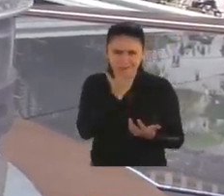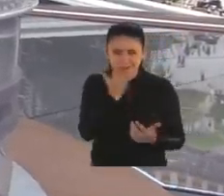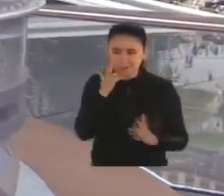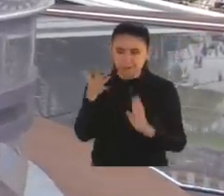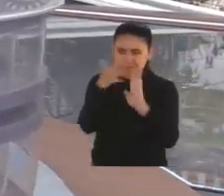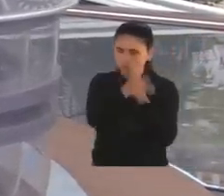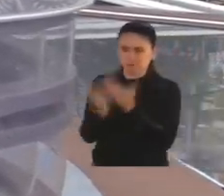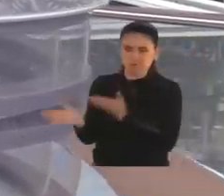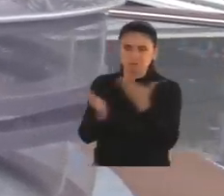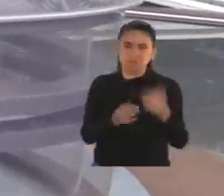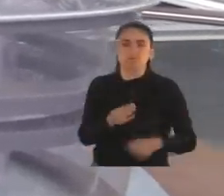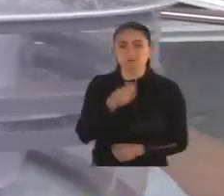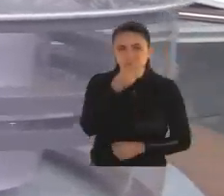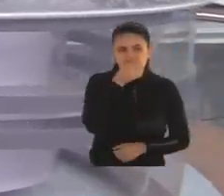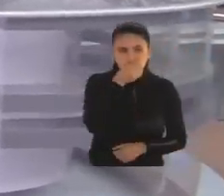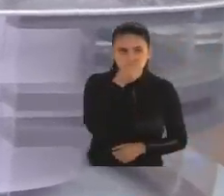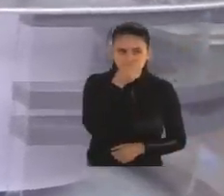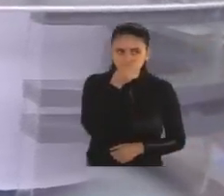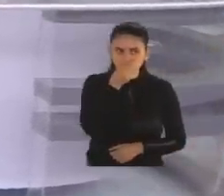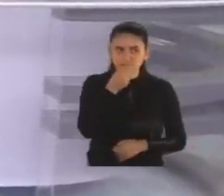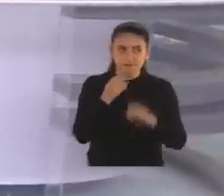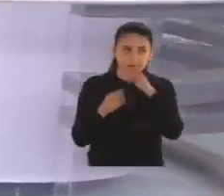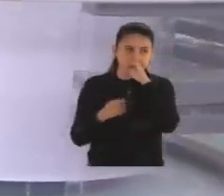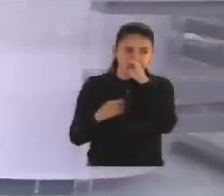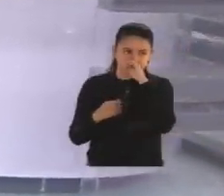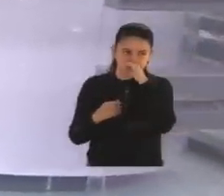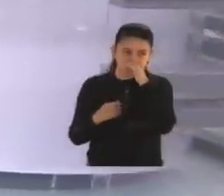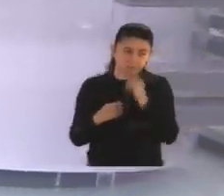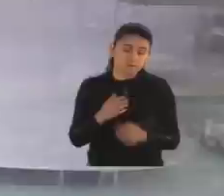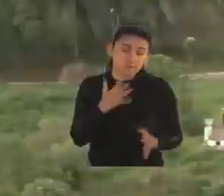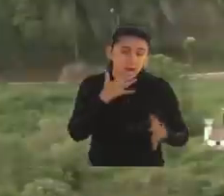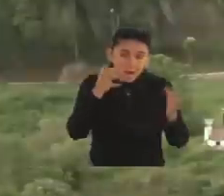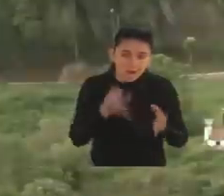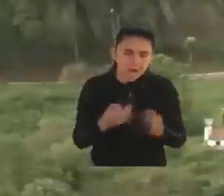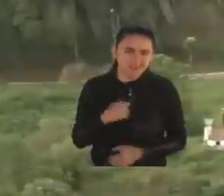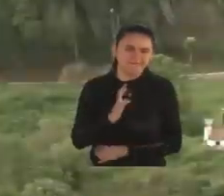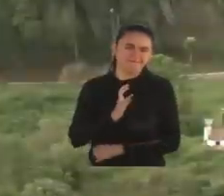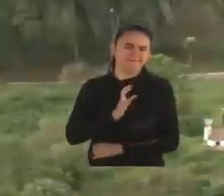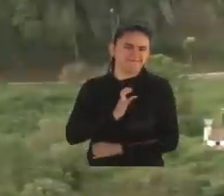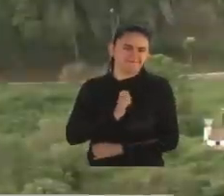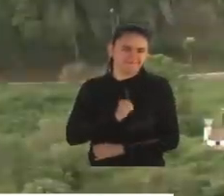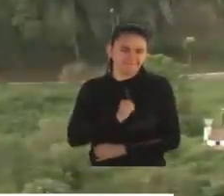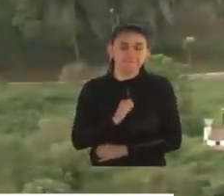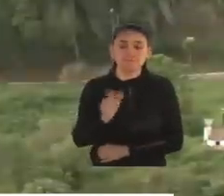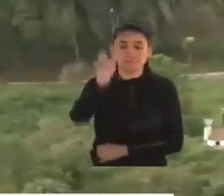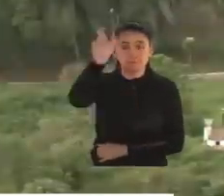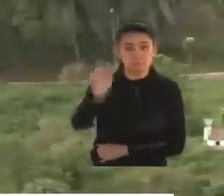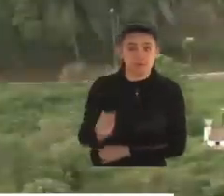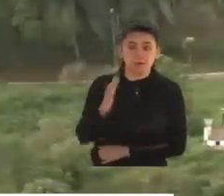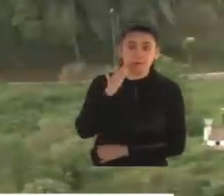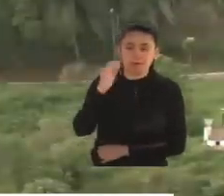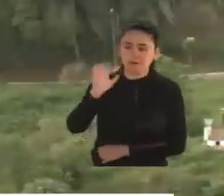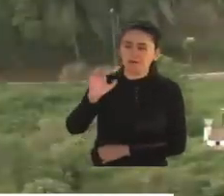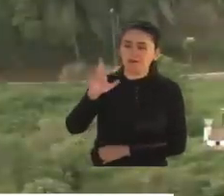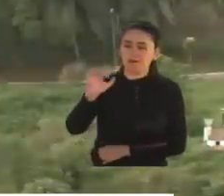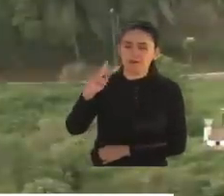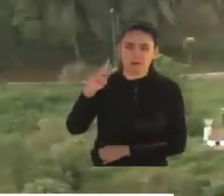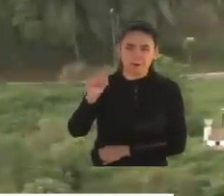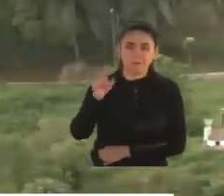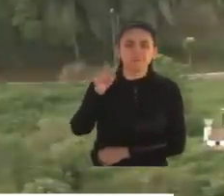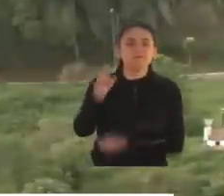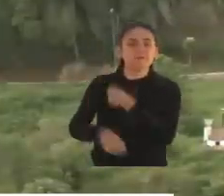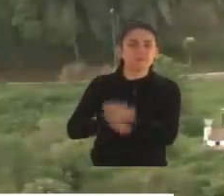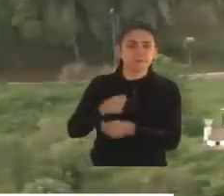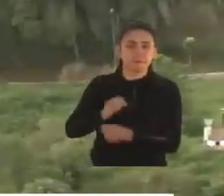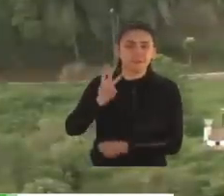buenas tardes. Hola, buenas tardes. La verdad es que es una noticia lamentable. Erika Yesenia Cuadros tenía 32